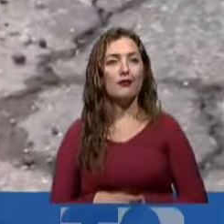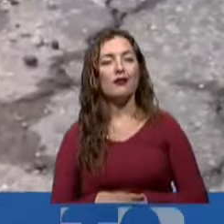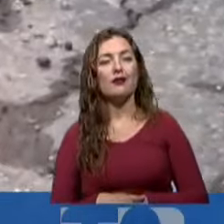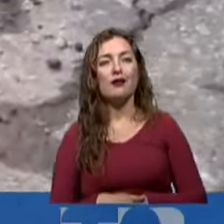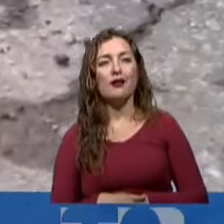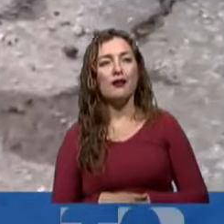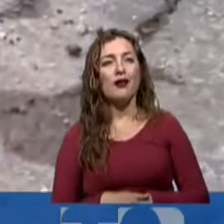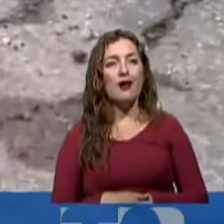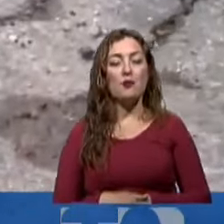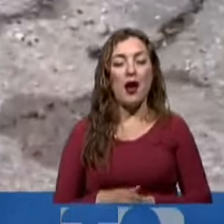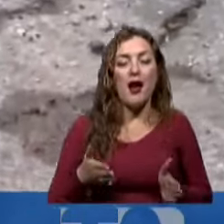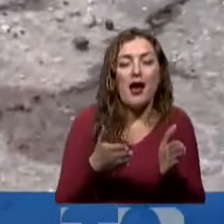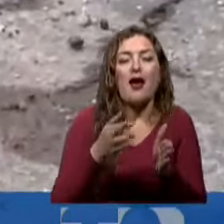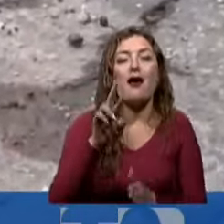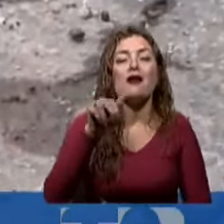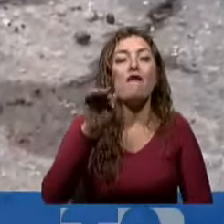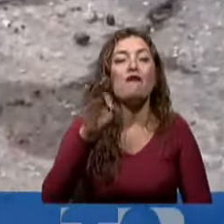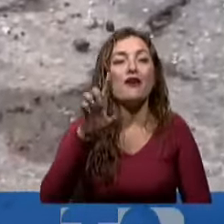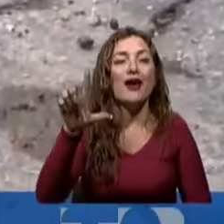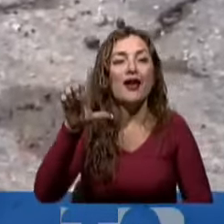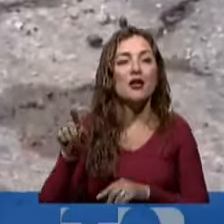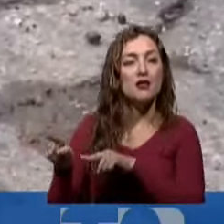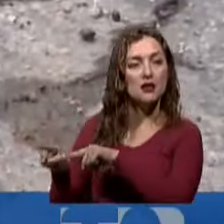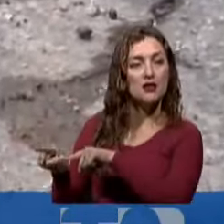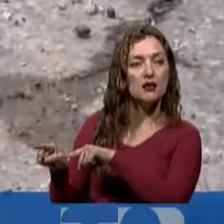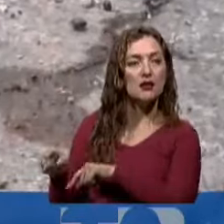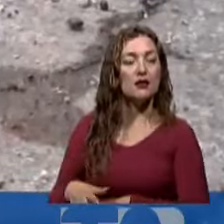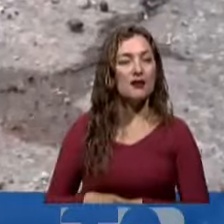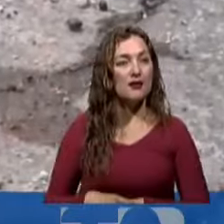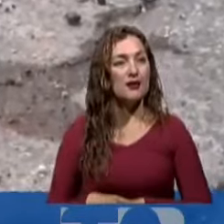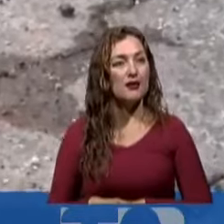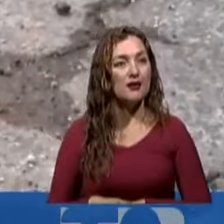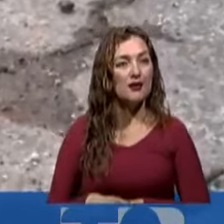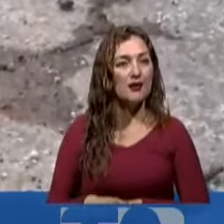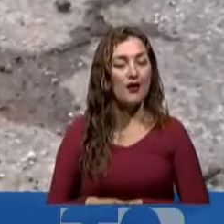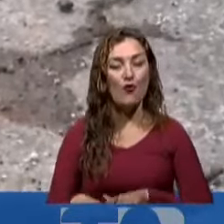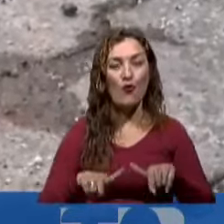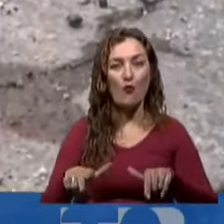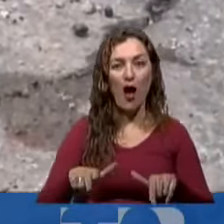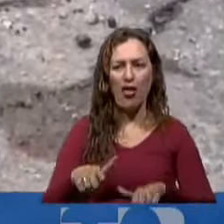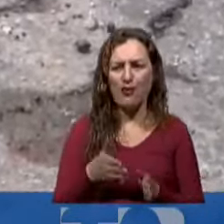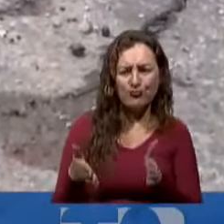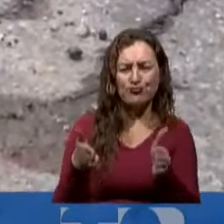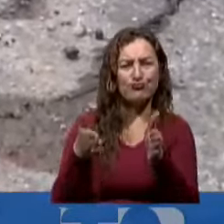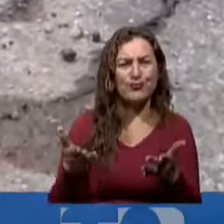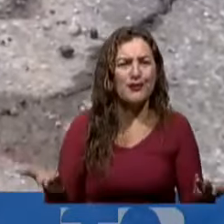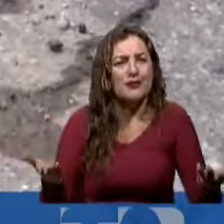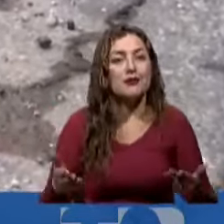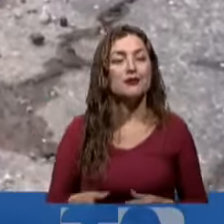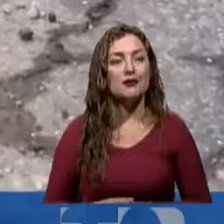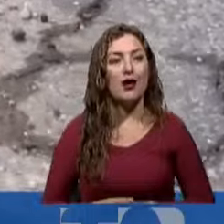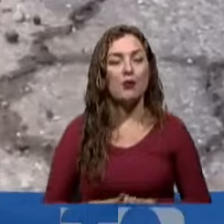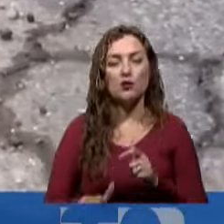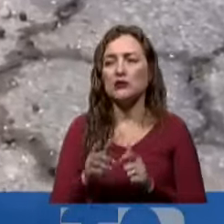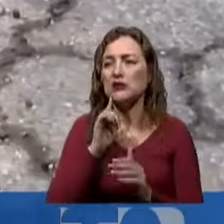calle Rafael Ramos, en una de las intersecciones que, como pueden observar en imágenes, se encuentra en estas condiciones. Ya han hecho los pedidos,